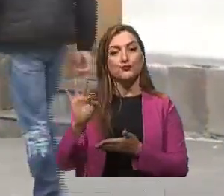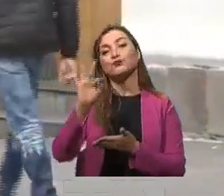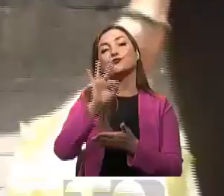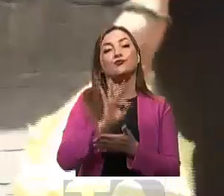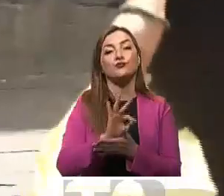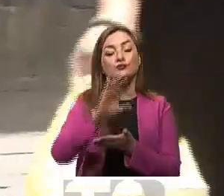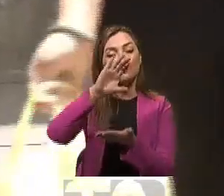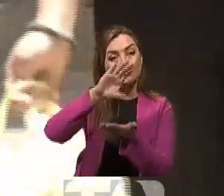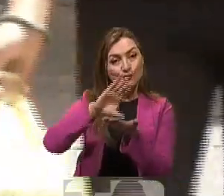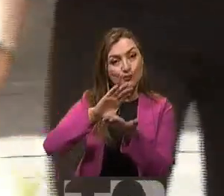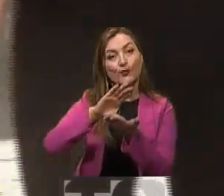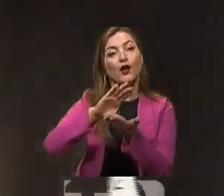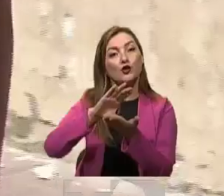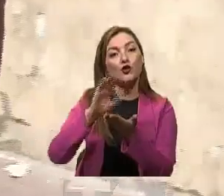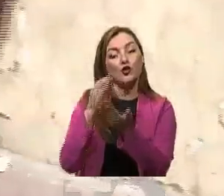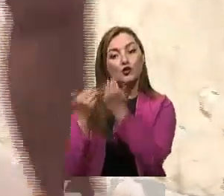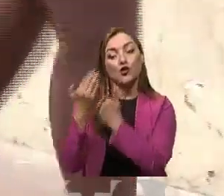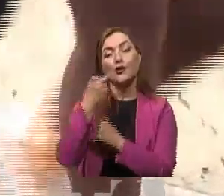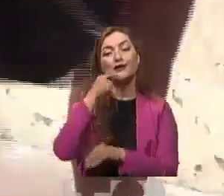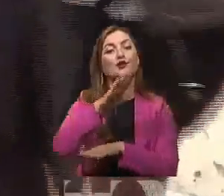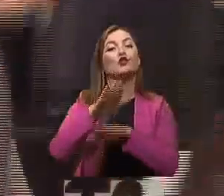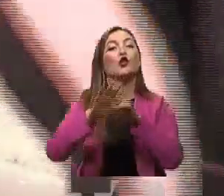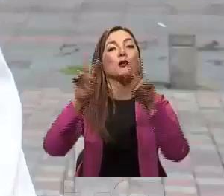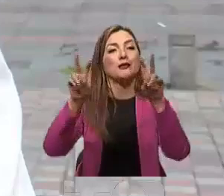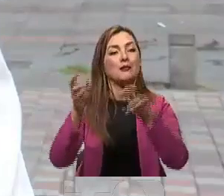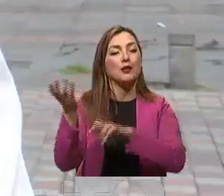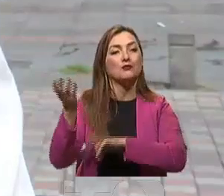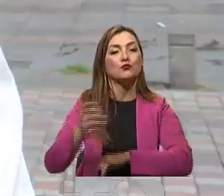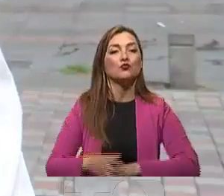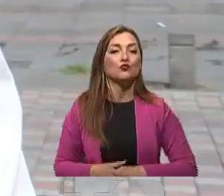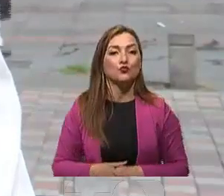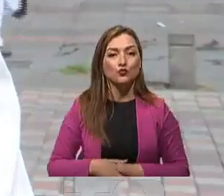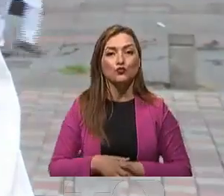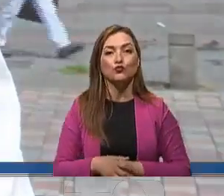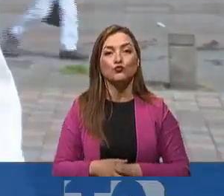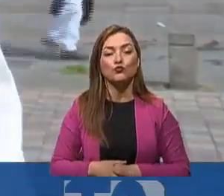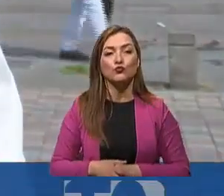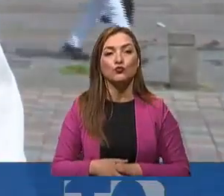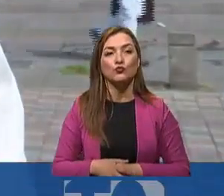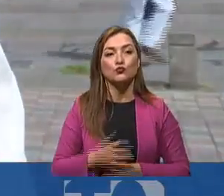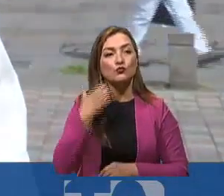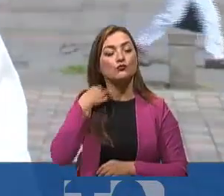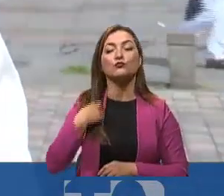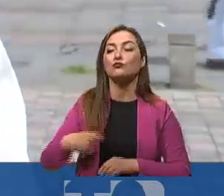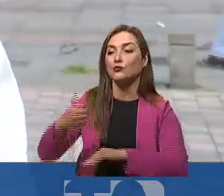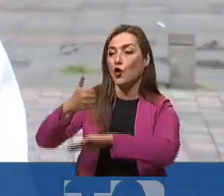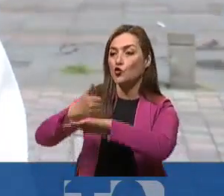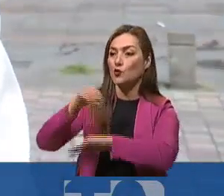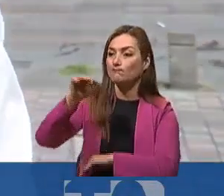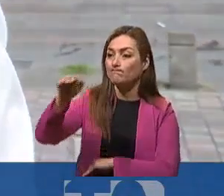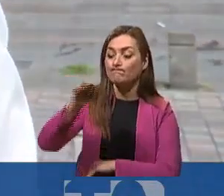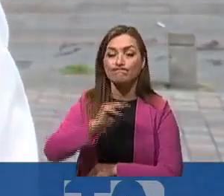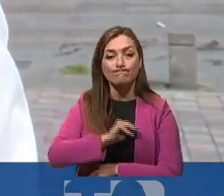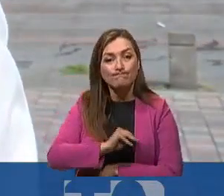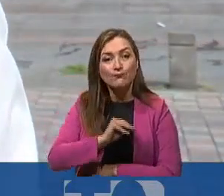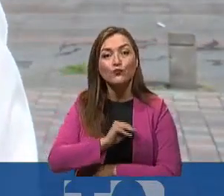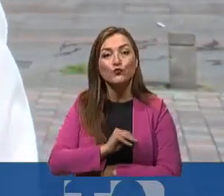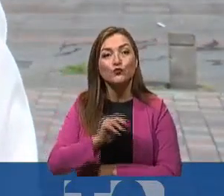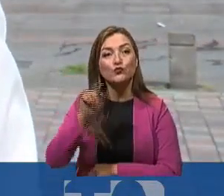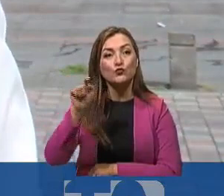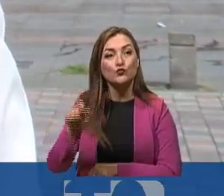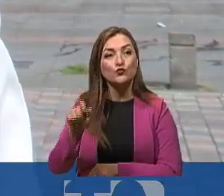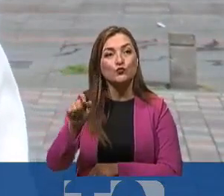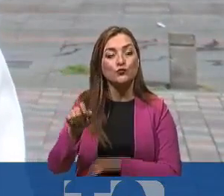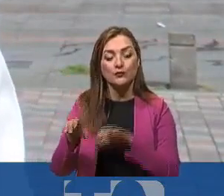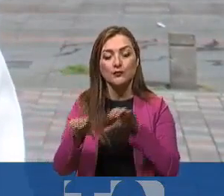del Buró del Centro Histórico, se pronunció al respecto. Sí, es un llamado de atención a las autoridades, porque sí se necesita que